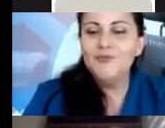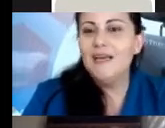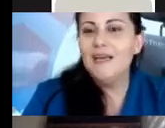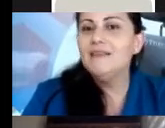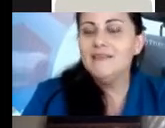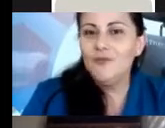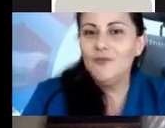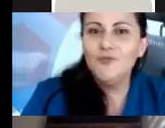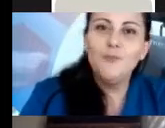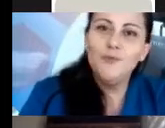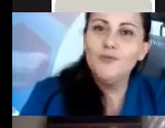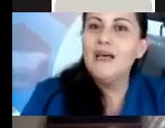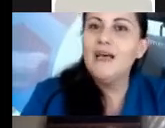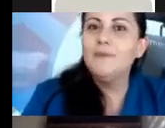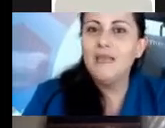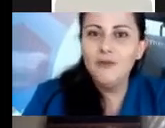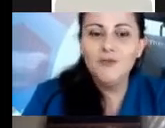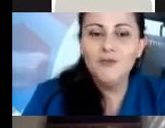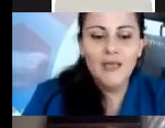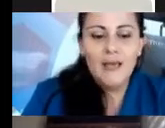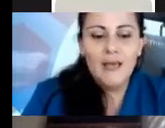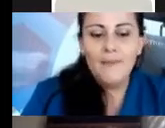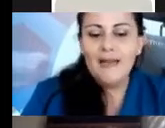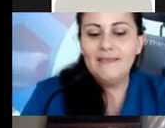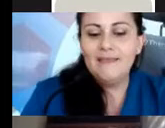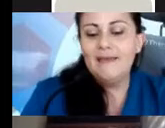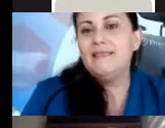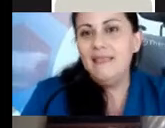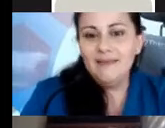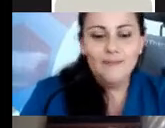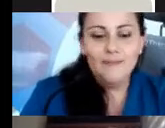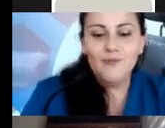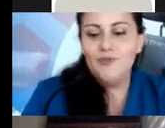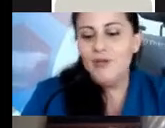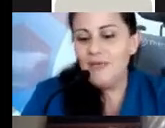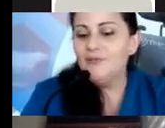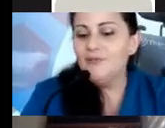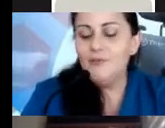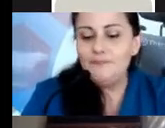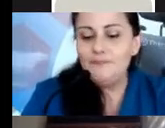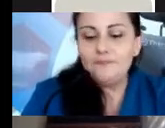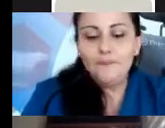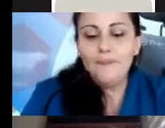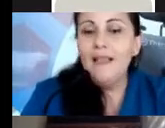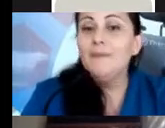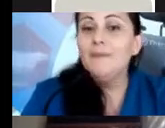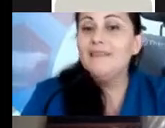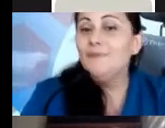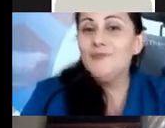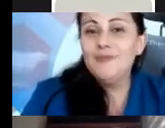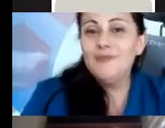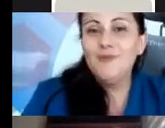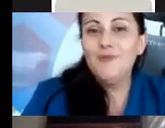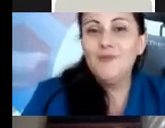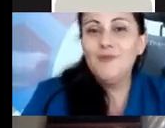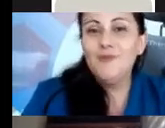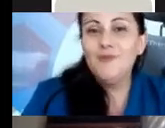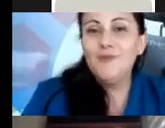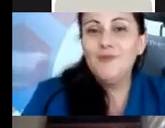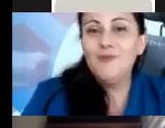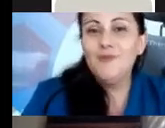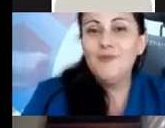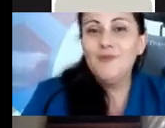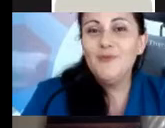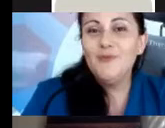50 años ya en el desarrollo de productos adaptados para alternativas de posicionamiento. Le mandamos un saludo